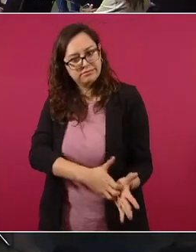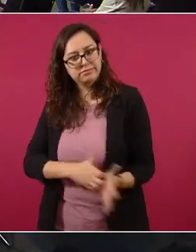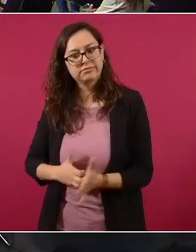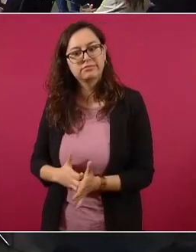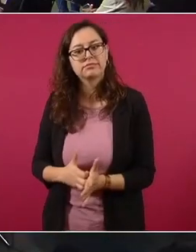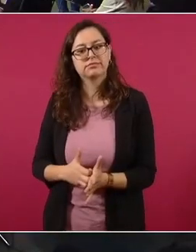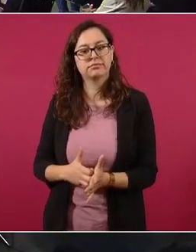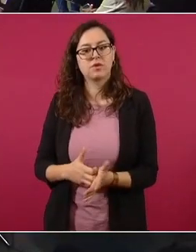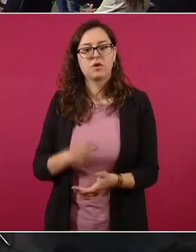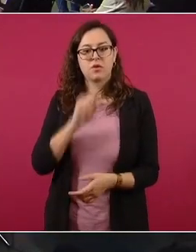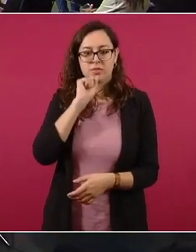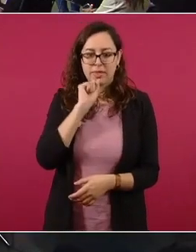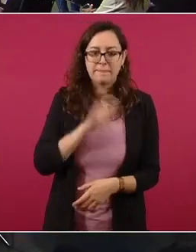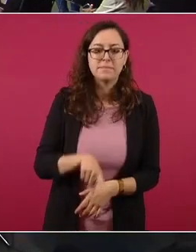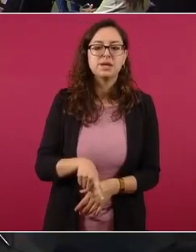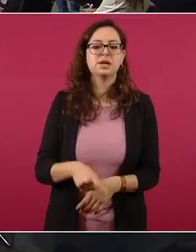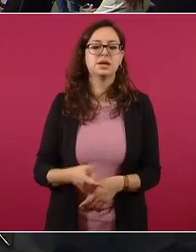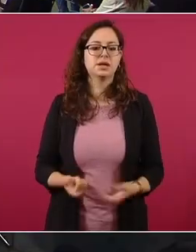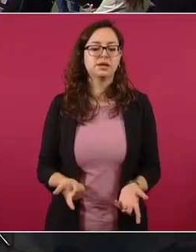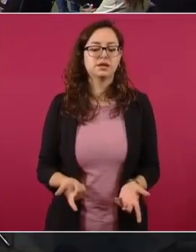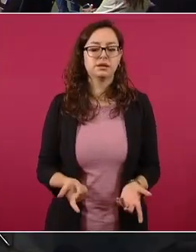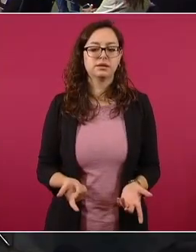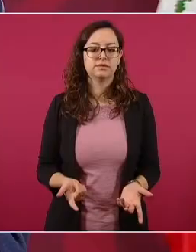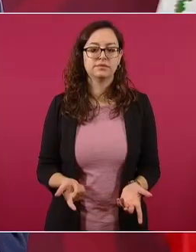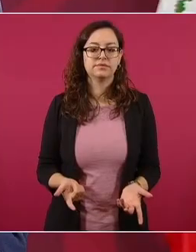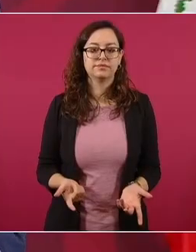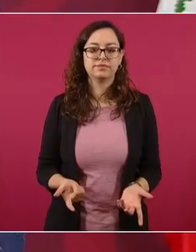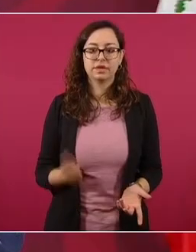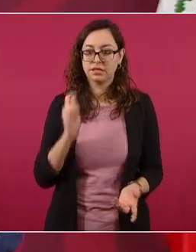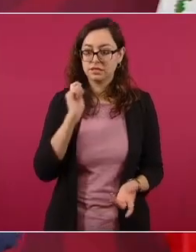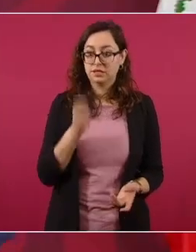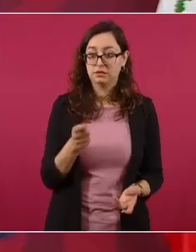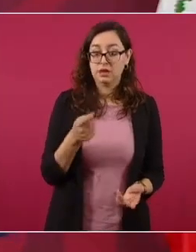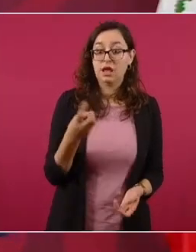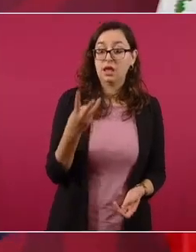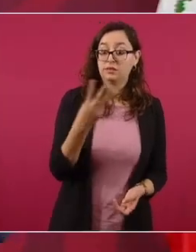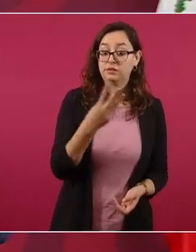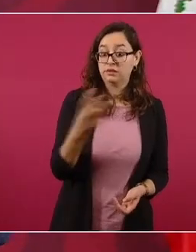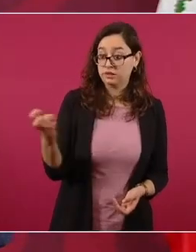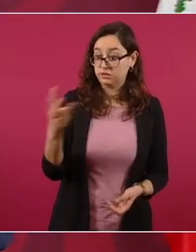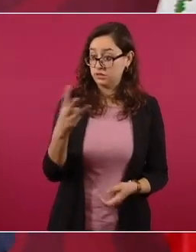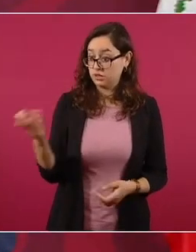lo que se logra, que los que lleguen